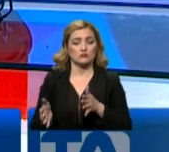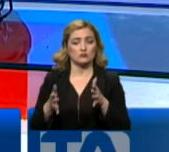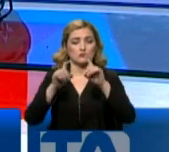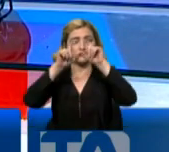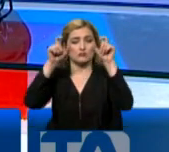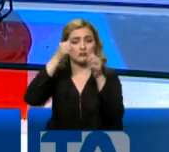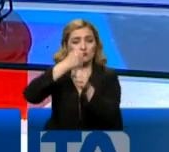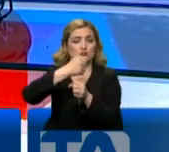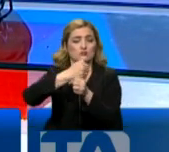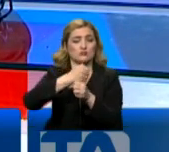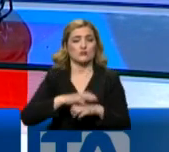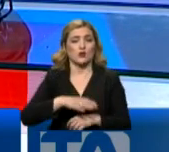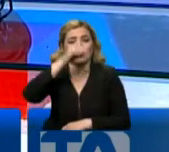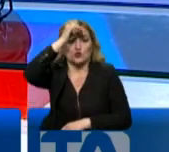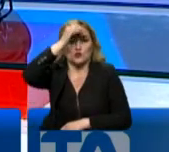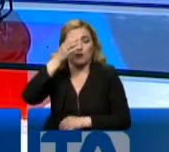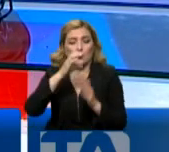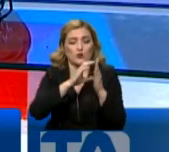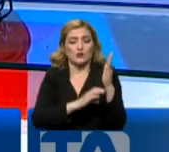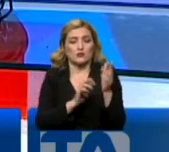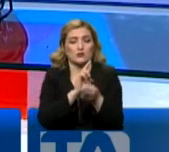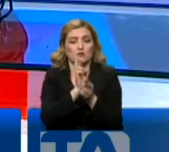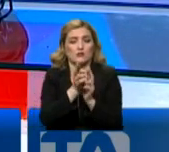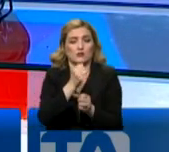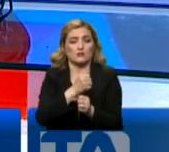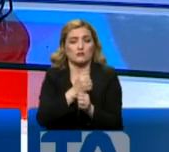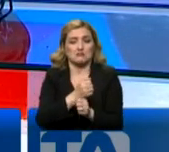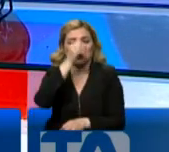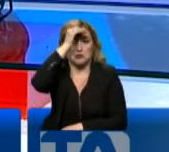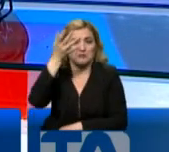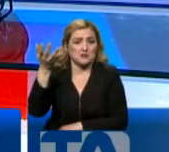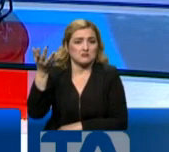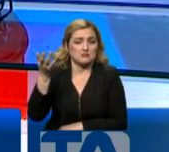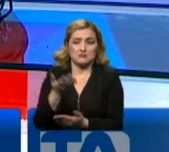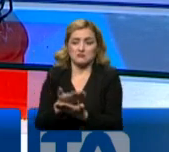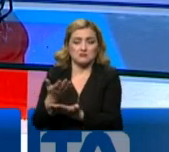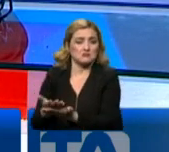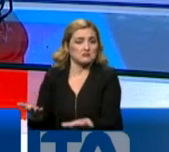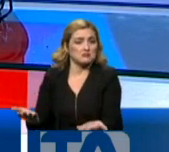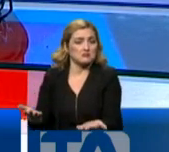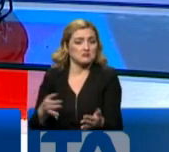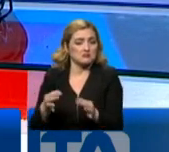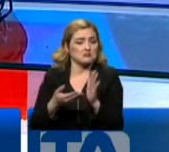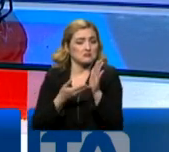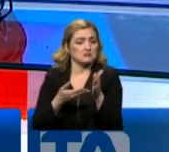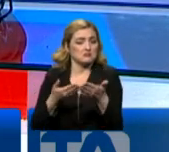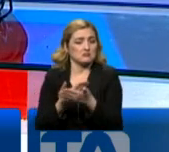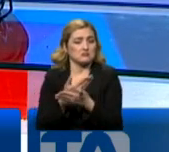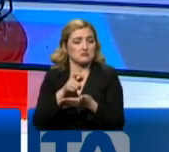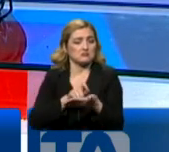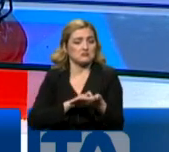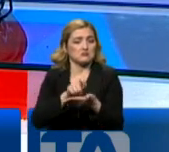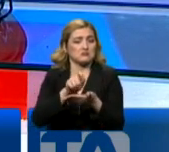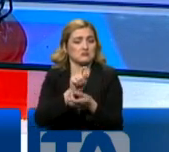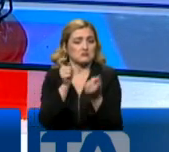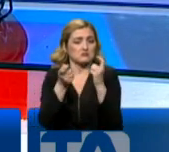Empresarios y trabajadores no saben del contenido de las reformas laborales. Exponen sus propuestas para nuevas modalidades de contratación